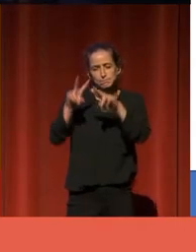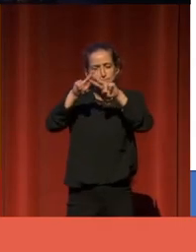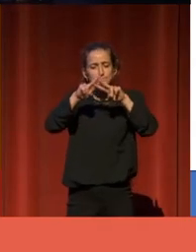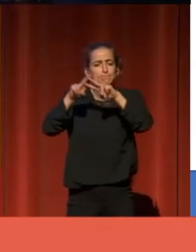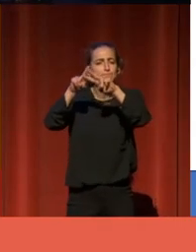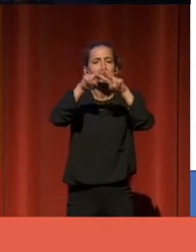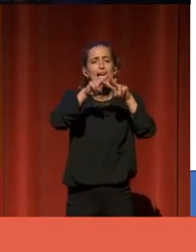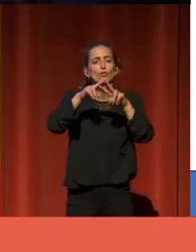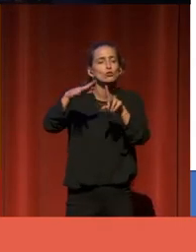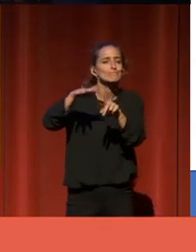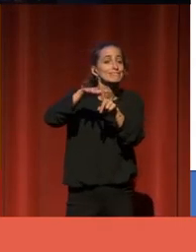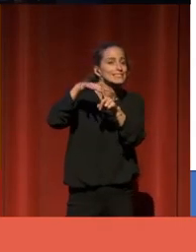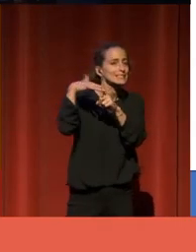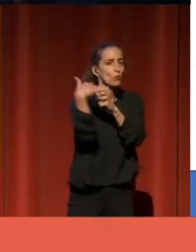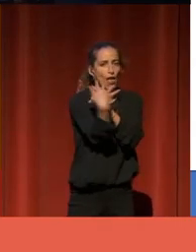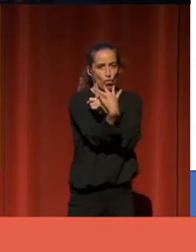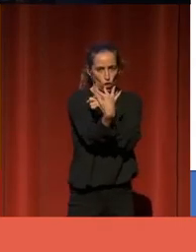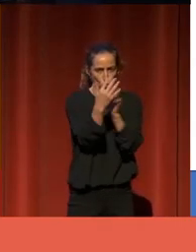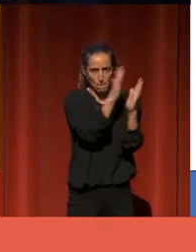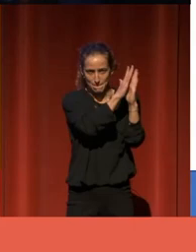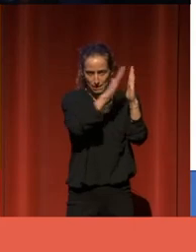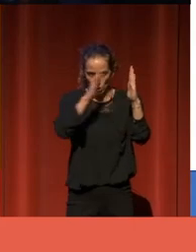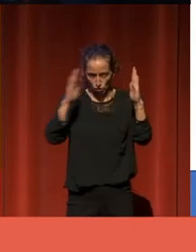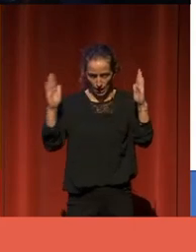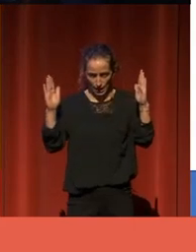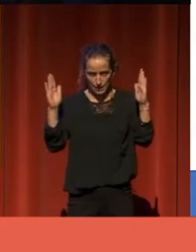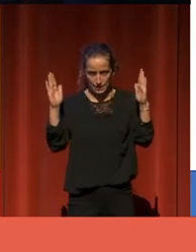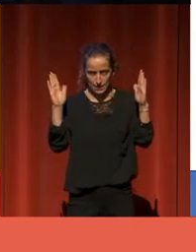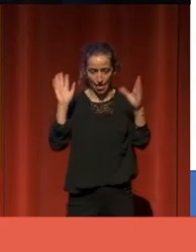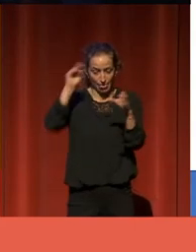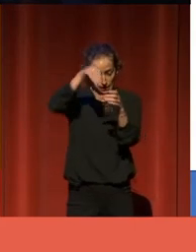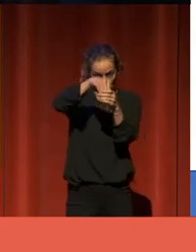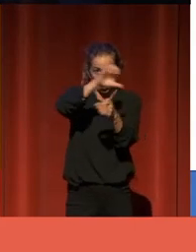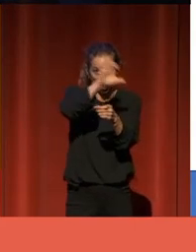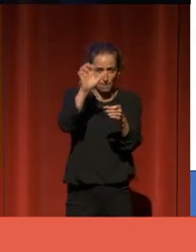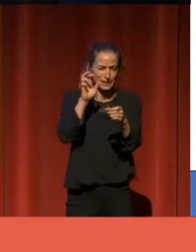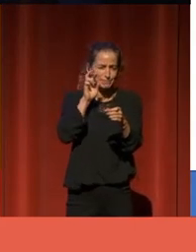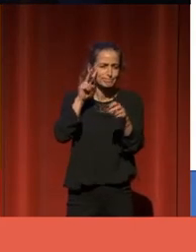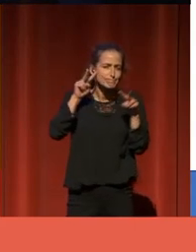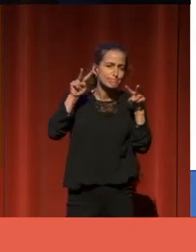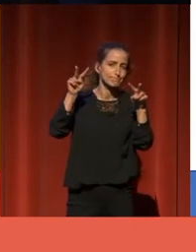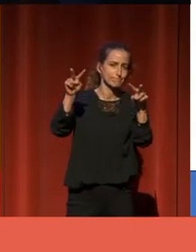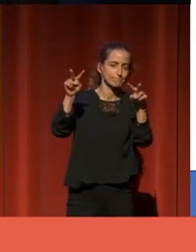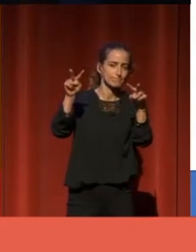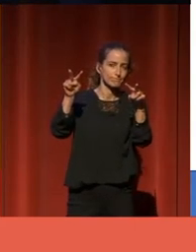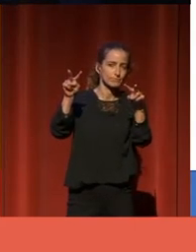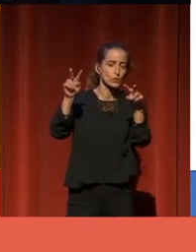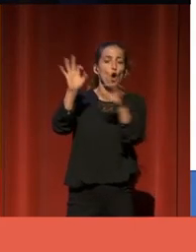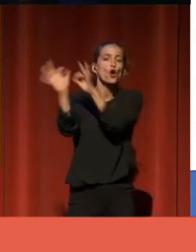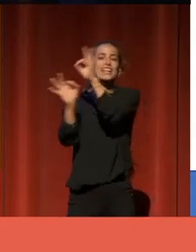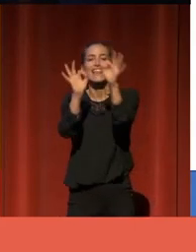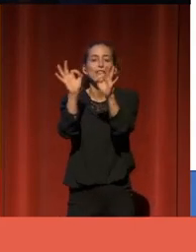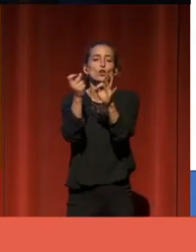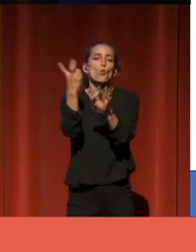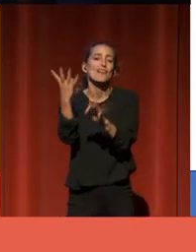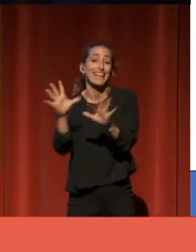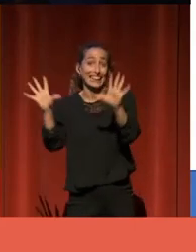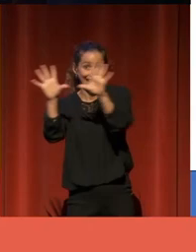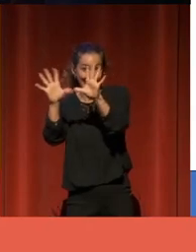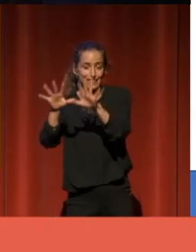el panorama de bibliotecas en en Europa hay unas 10 organizaciones activas